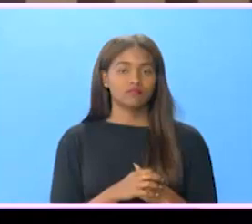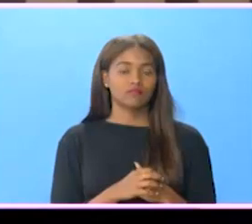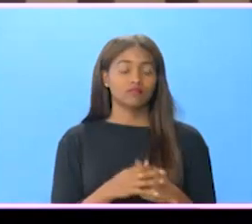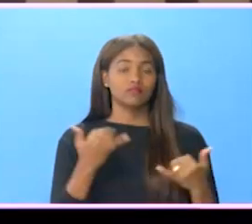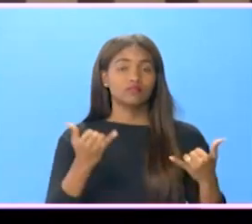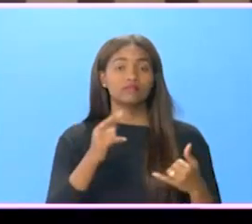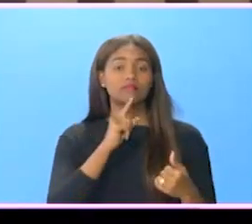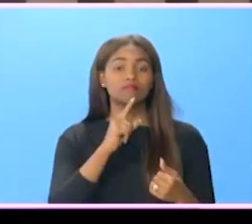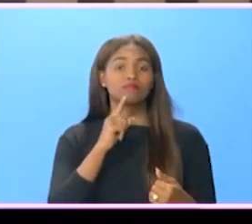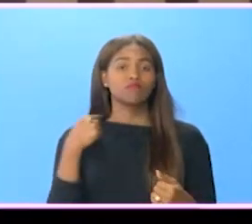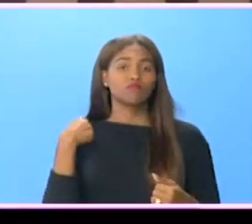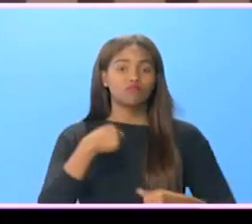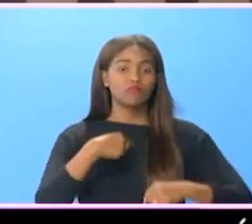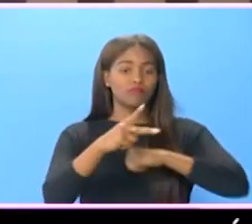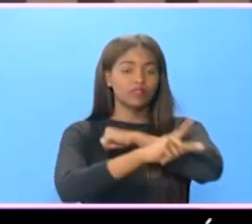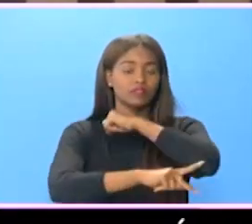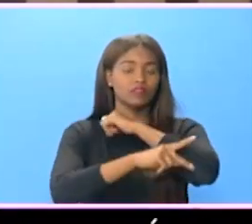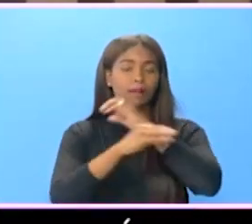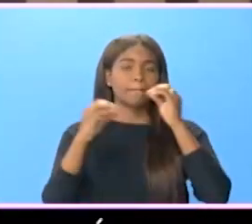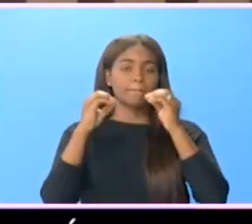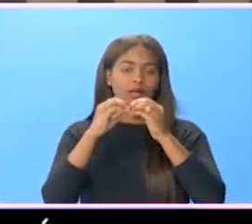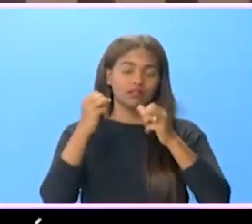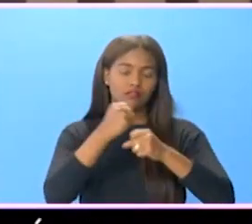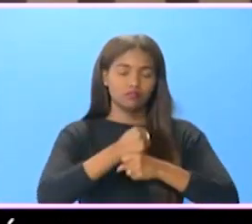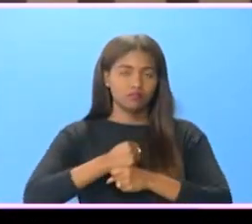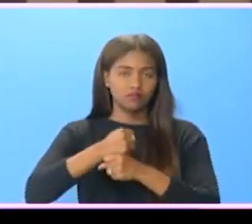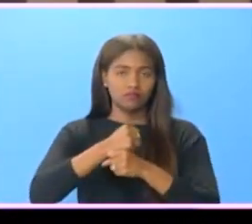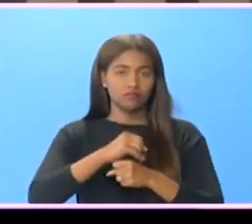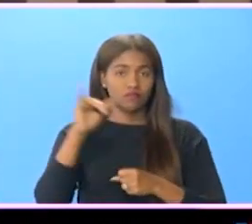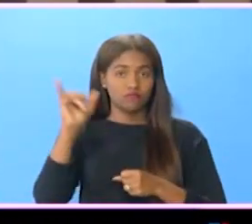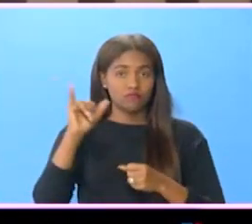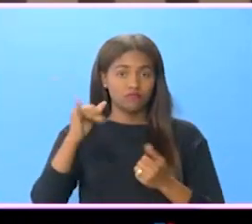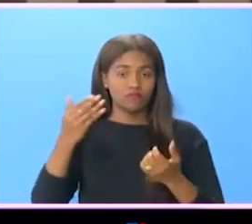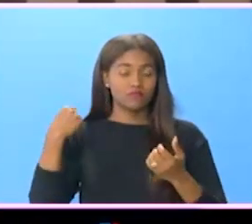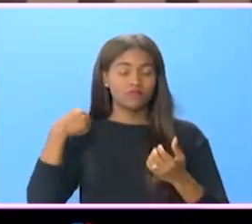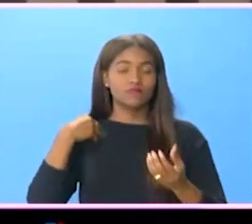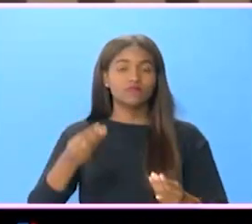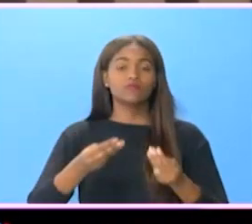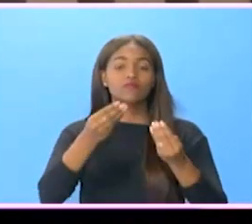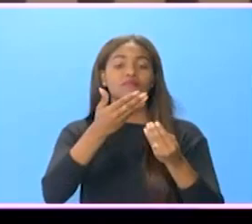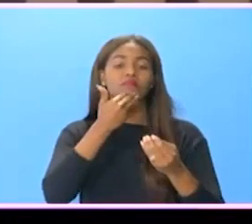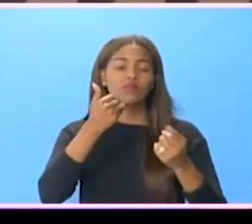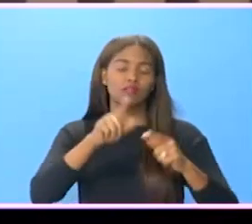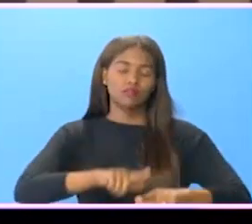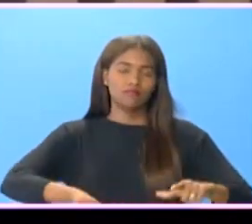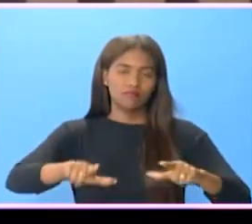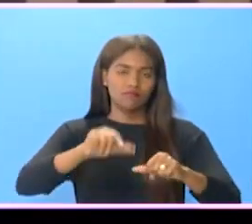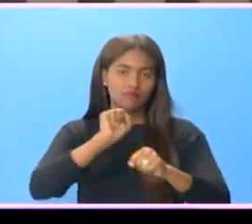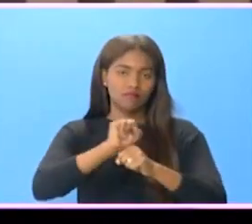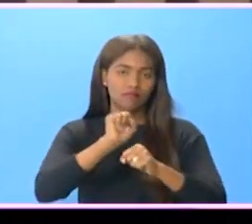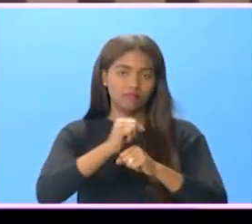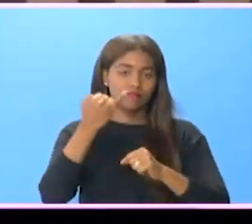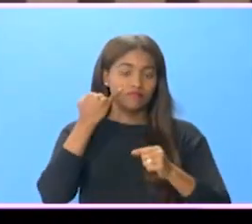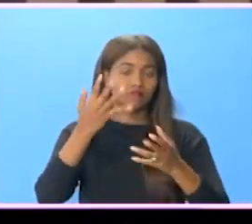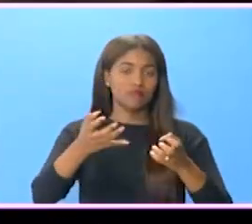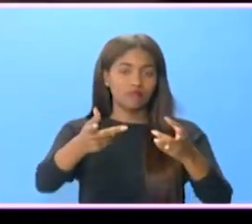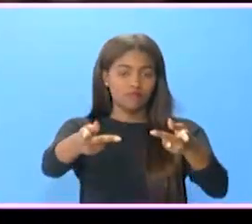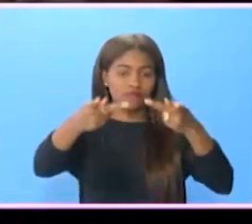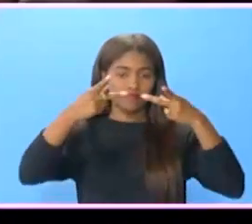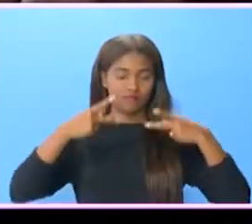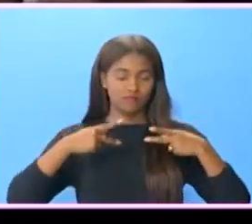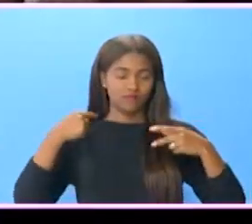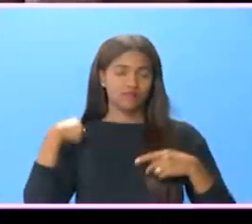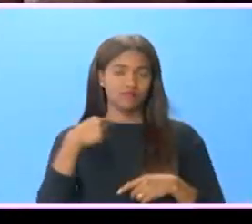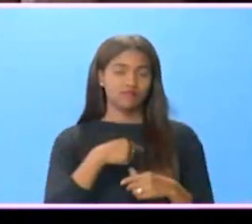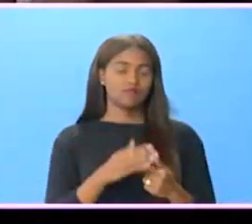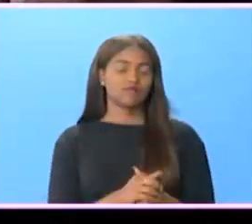definitivamente somos uno de los países más seguros y que ofrecemos un mejor destino a los que quieran venir a visitarnos. Juan